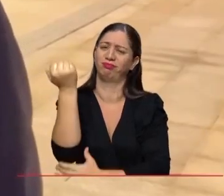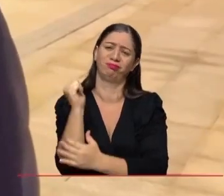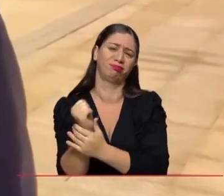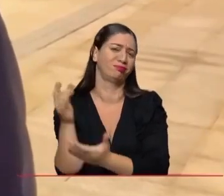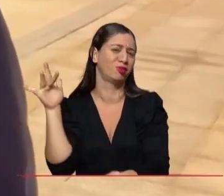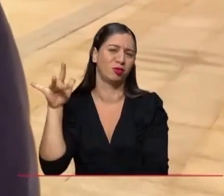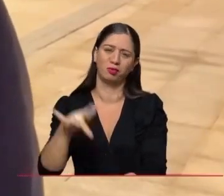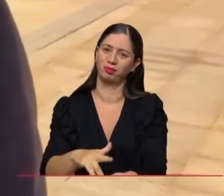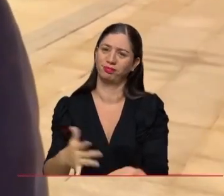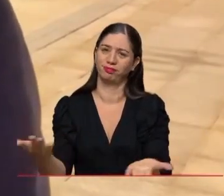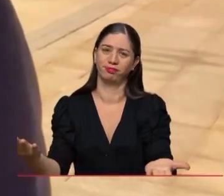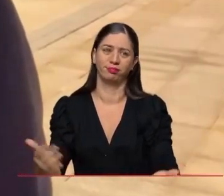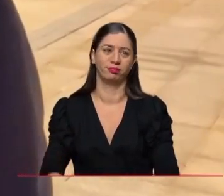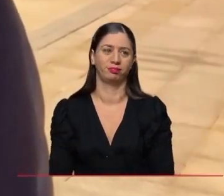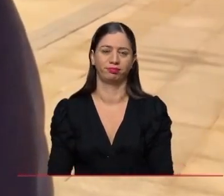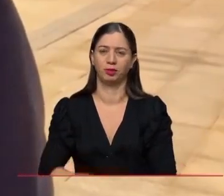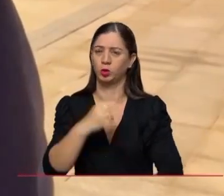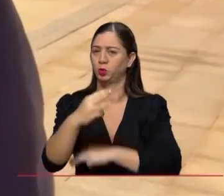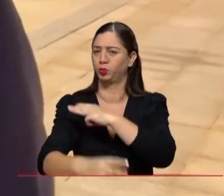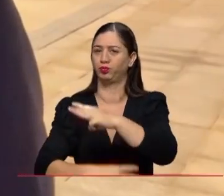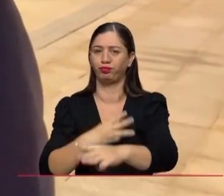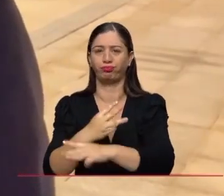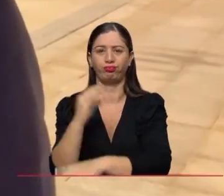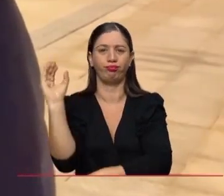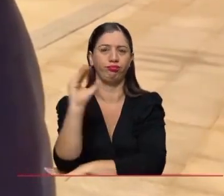estar absolutamente en un Mundial,